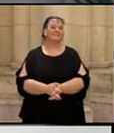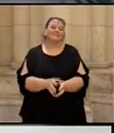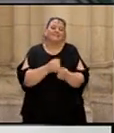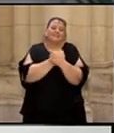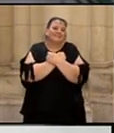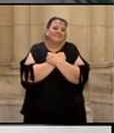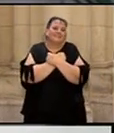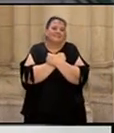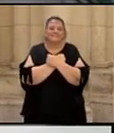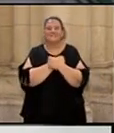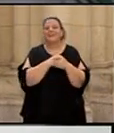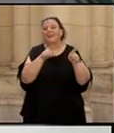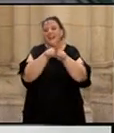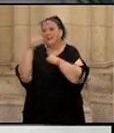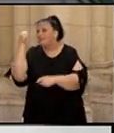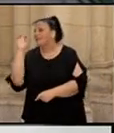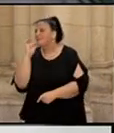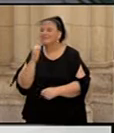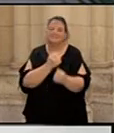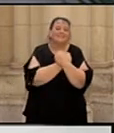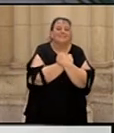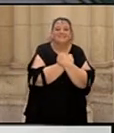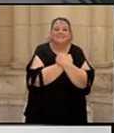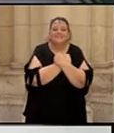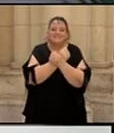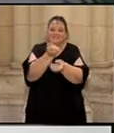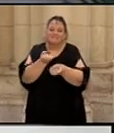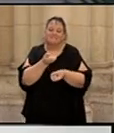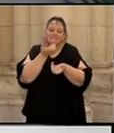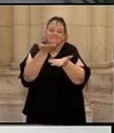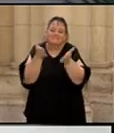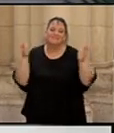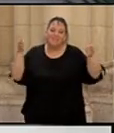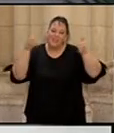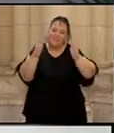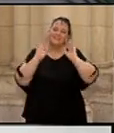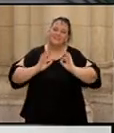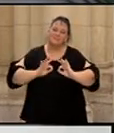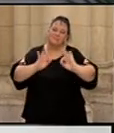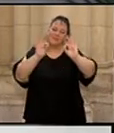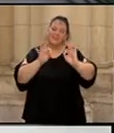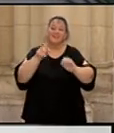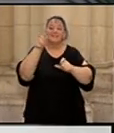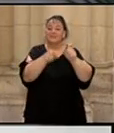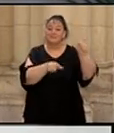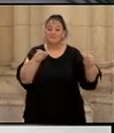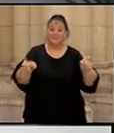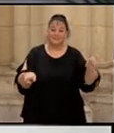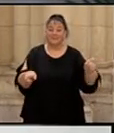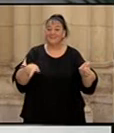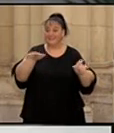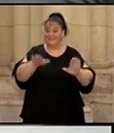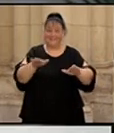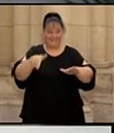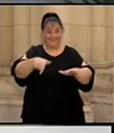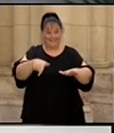queridos hermanos y hermanas, me dirijo de un modo especial a quienes estáis aquí